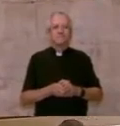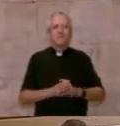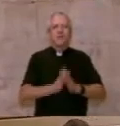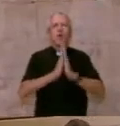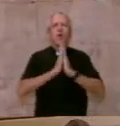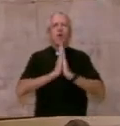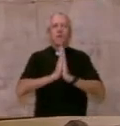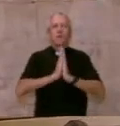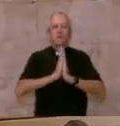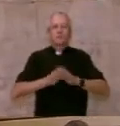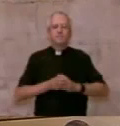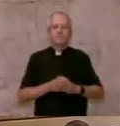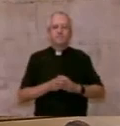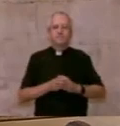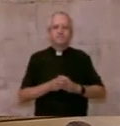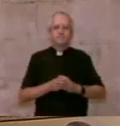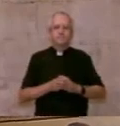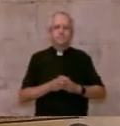Preguem.